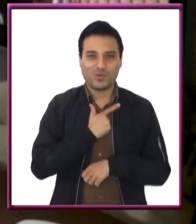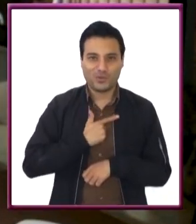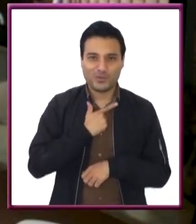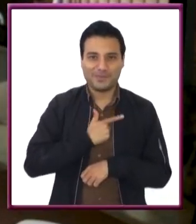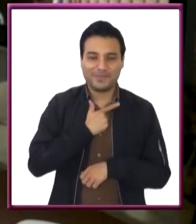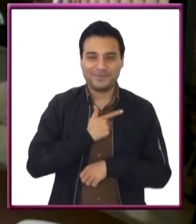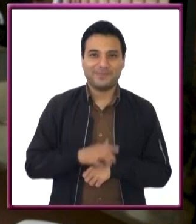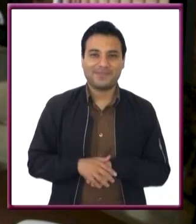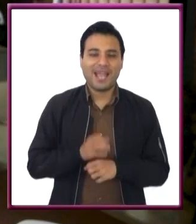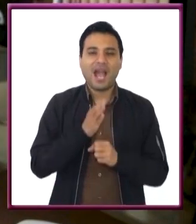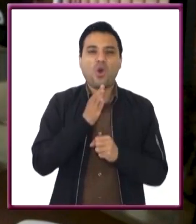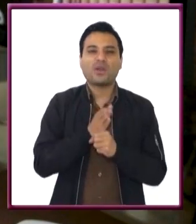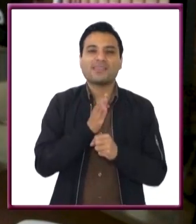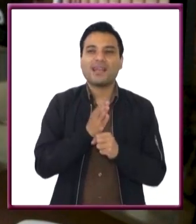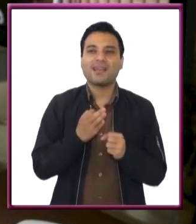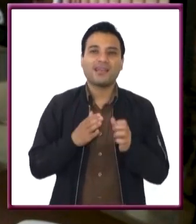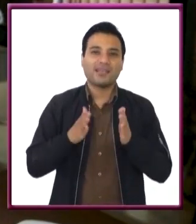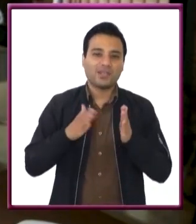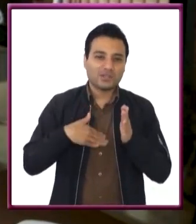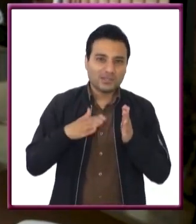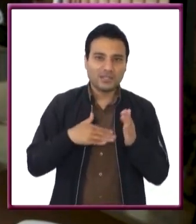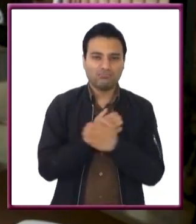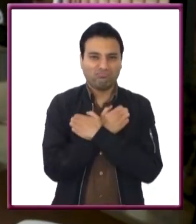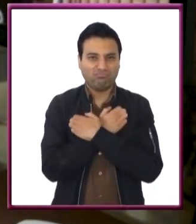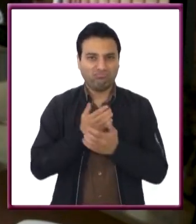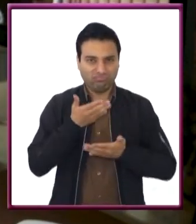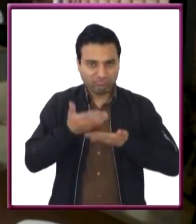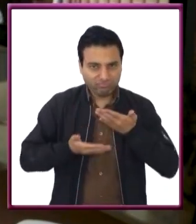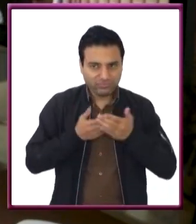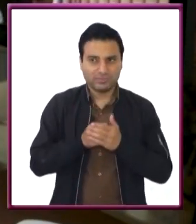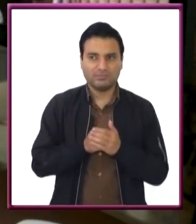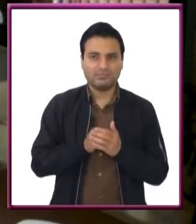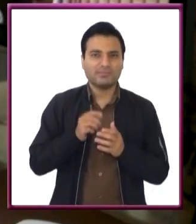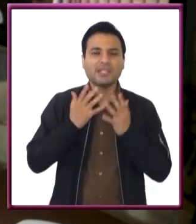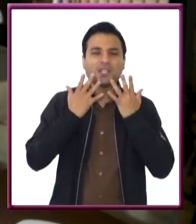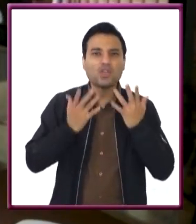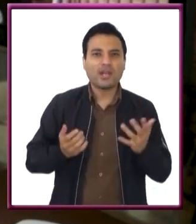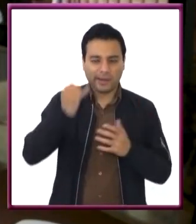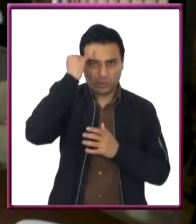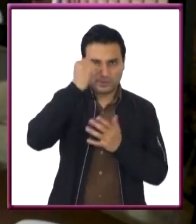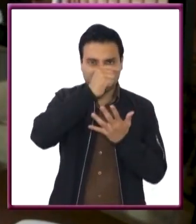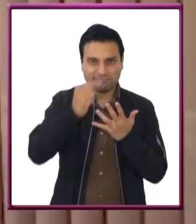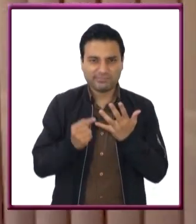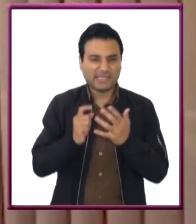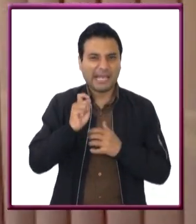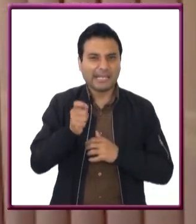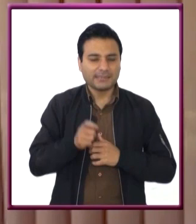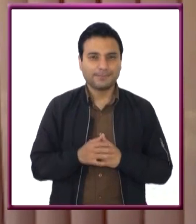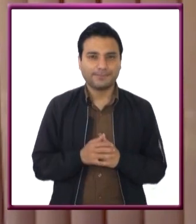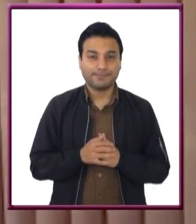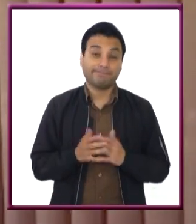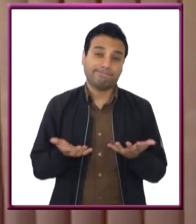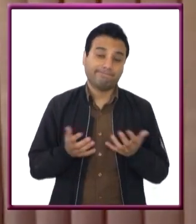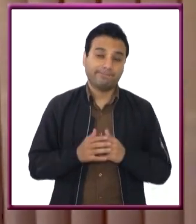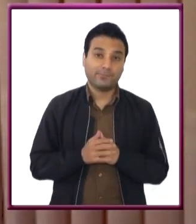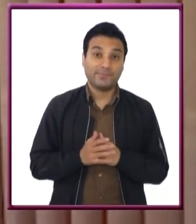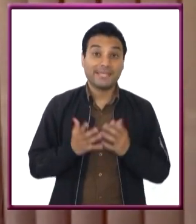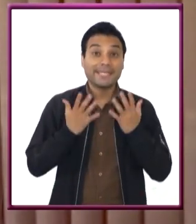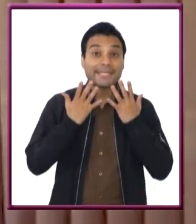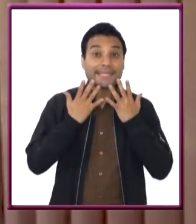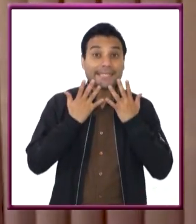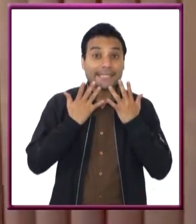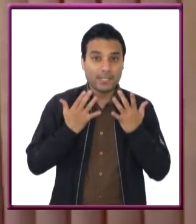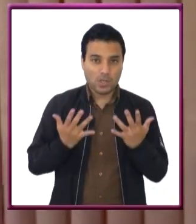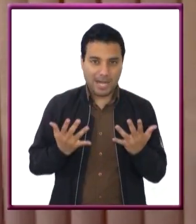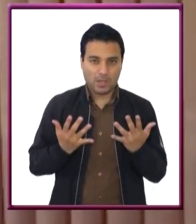Mucho gusto. Y ahora en términos de cocina y etiqueta, ¿qué aportaciones hizo Leonardo da Vinci? Bueno, Leonardo da Vinci, como